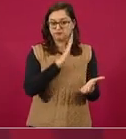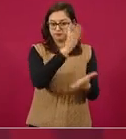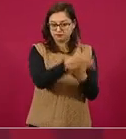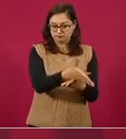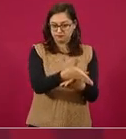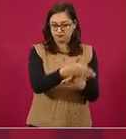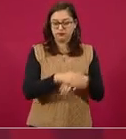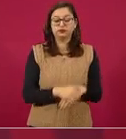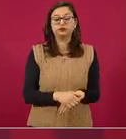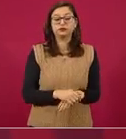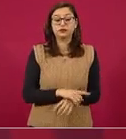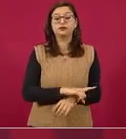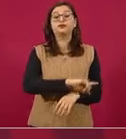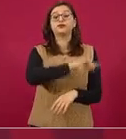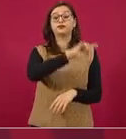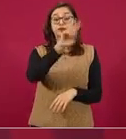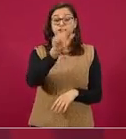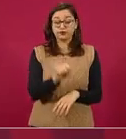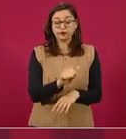Y de ahí vamos